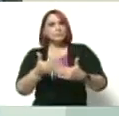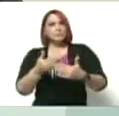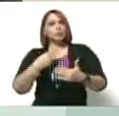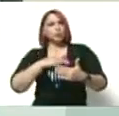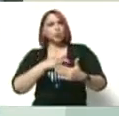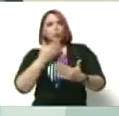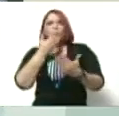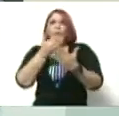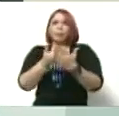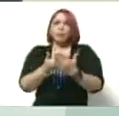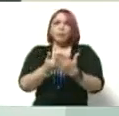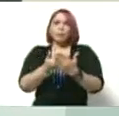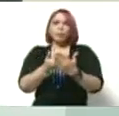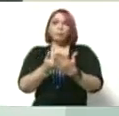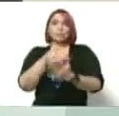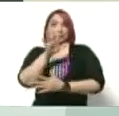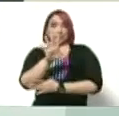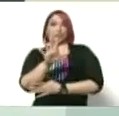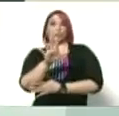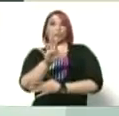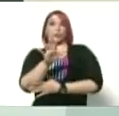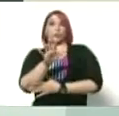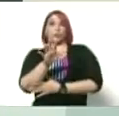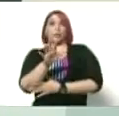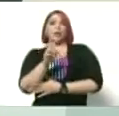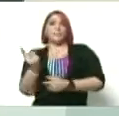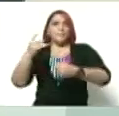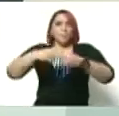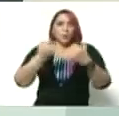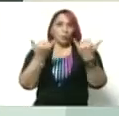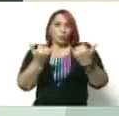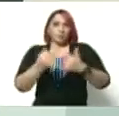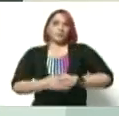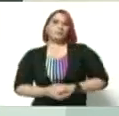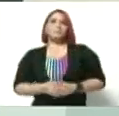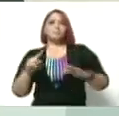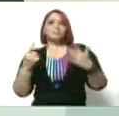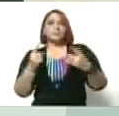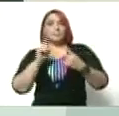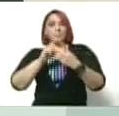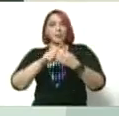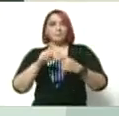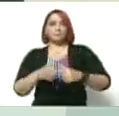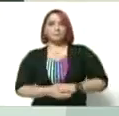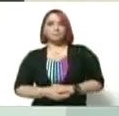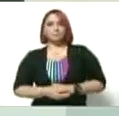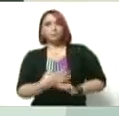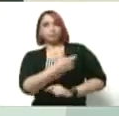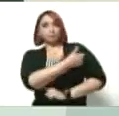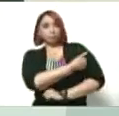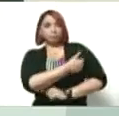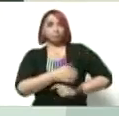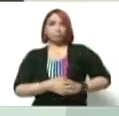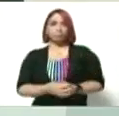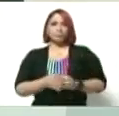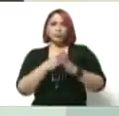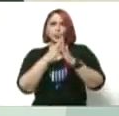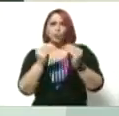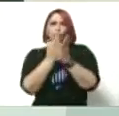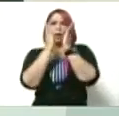al menos cinco líneas la vicepresidenta acaba de incorporar una horita que sería la sexta la primera de ellas es la vacunación en todas las escuelas